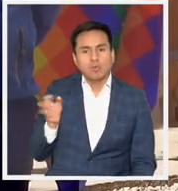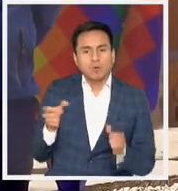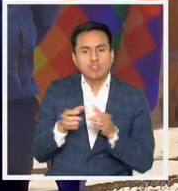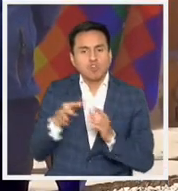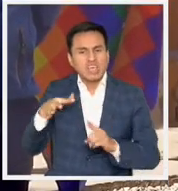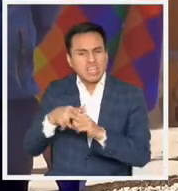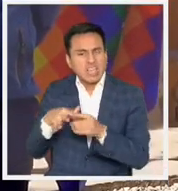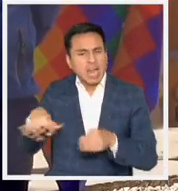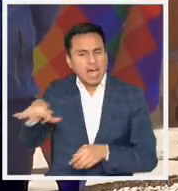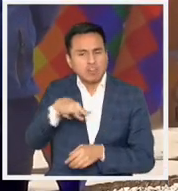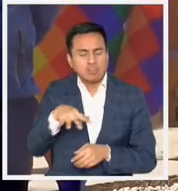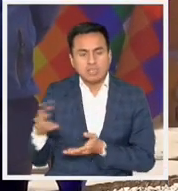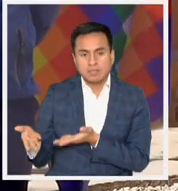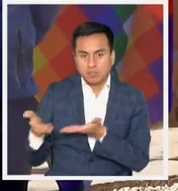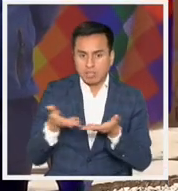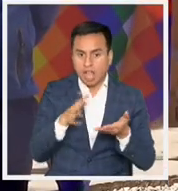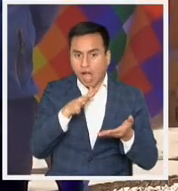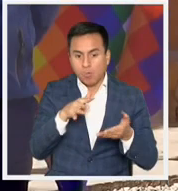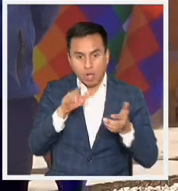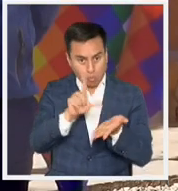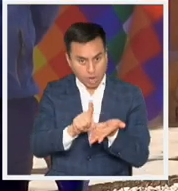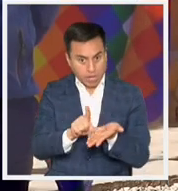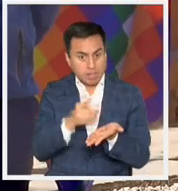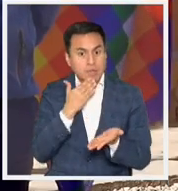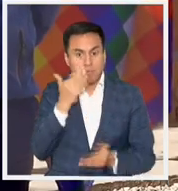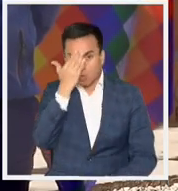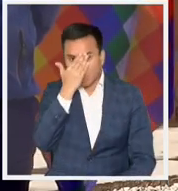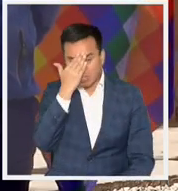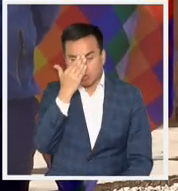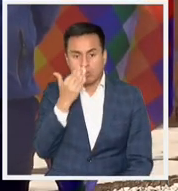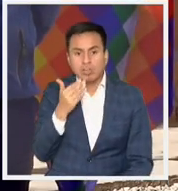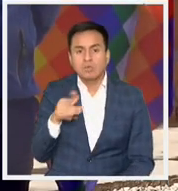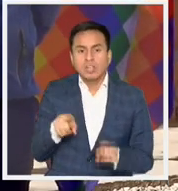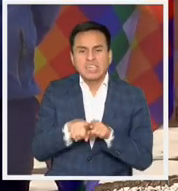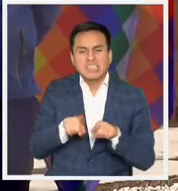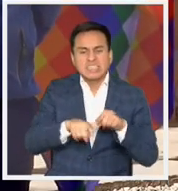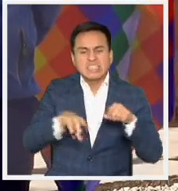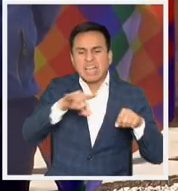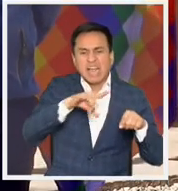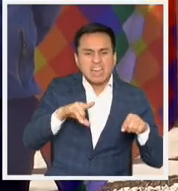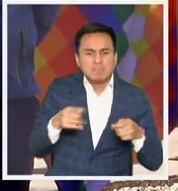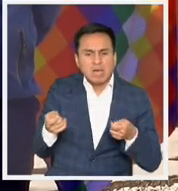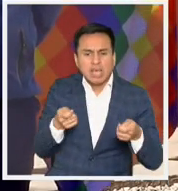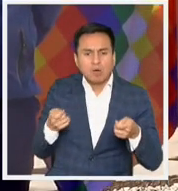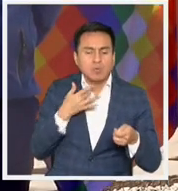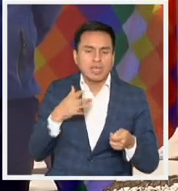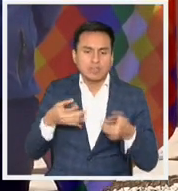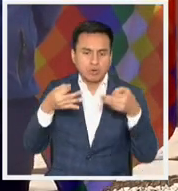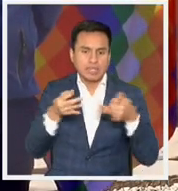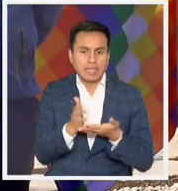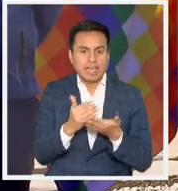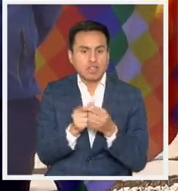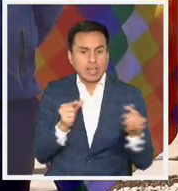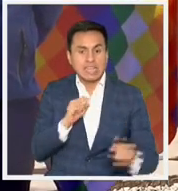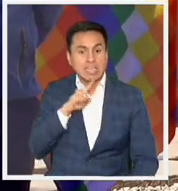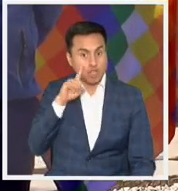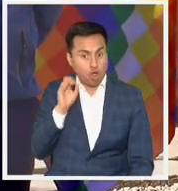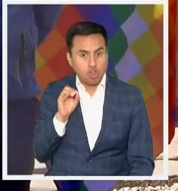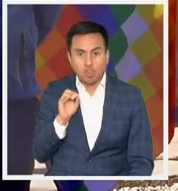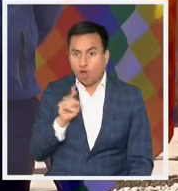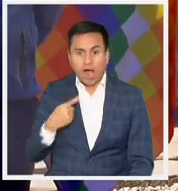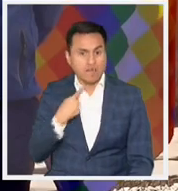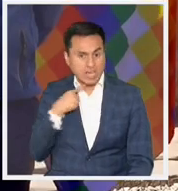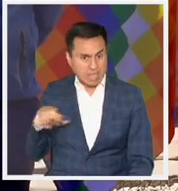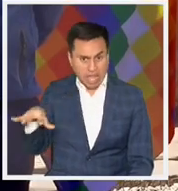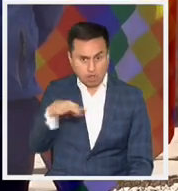pueblos originarios en torno a la disponibilidad de agua en la zona y la preocupación en torno al manejo de los salares? ¿Puede asegurar que en el marco de la Estrategia Nacional del Litio no se